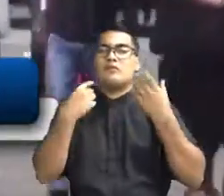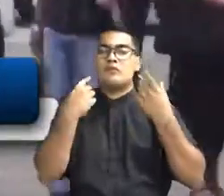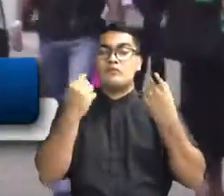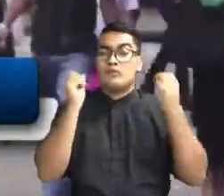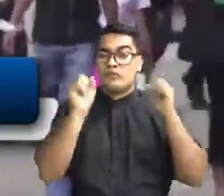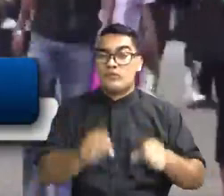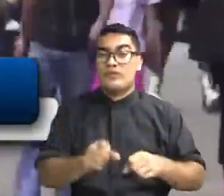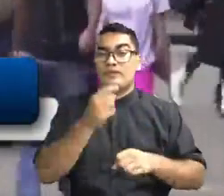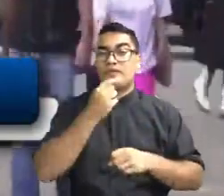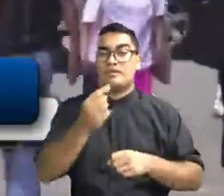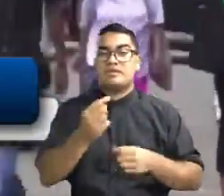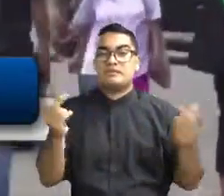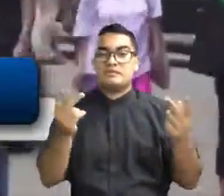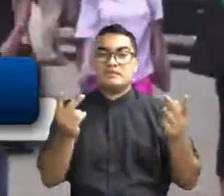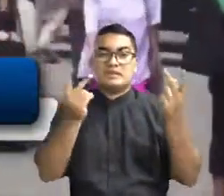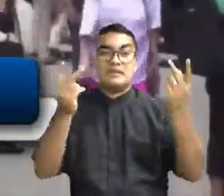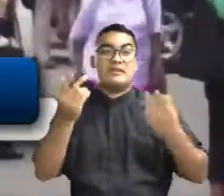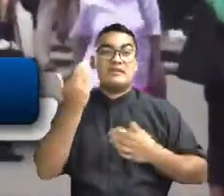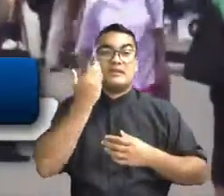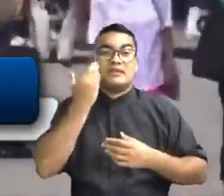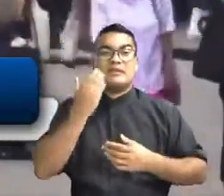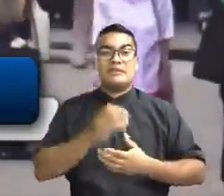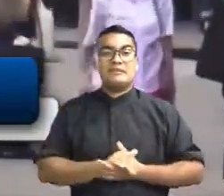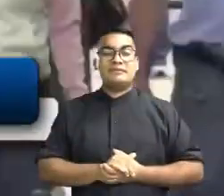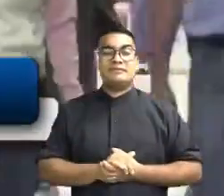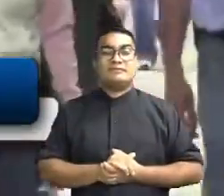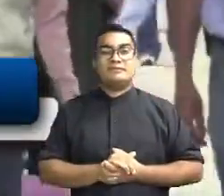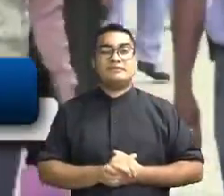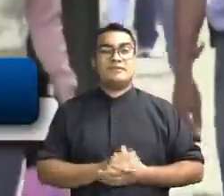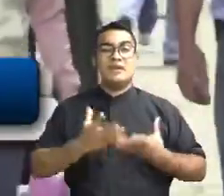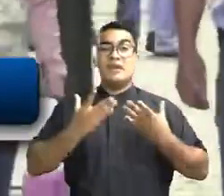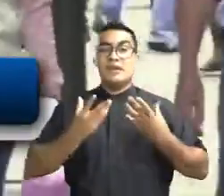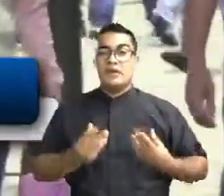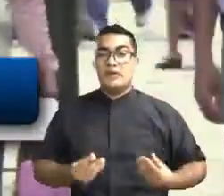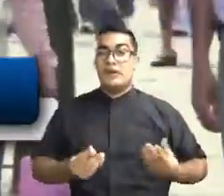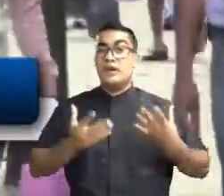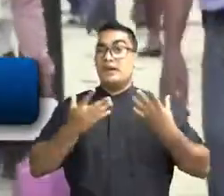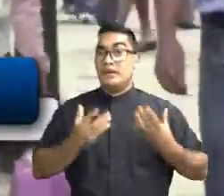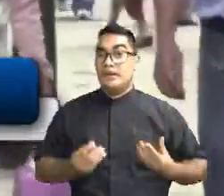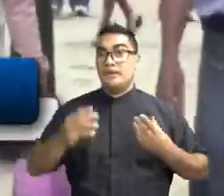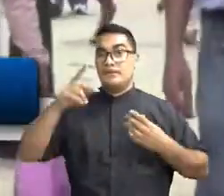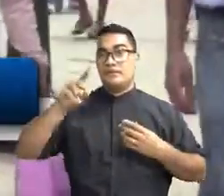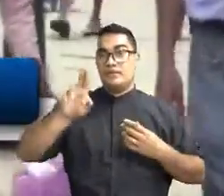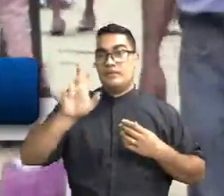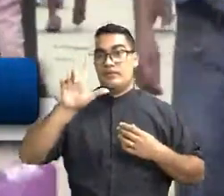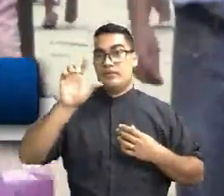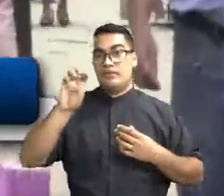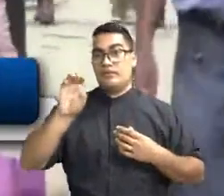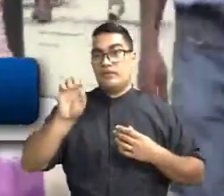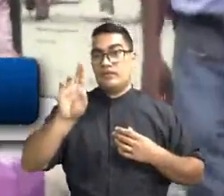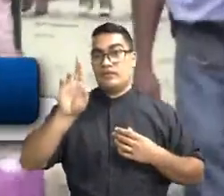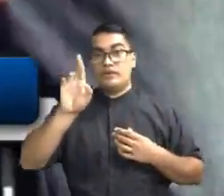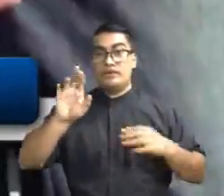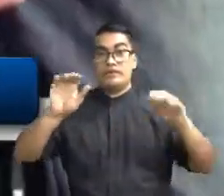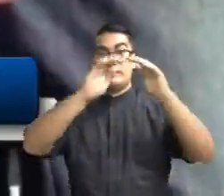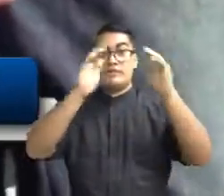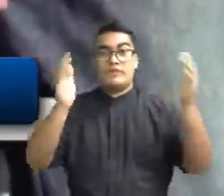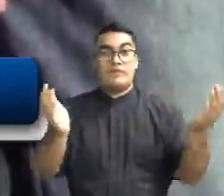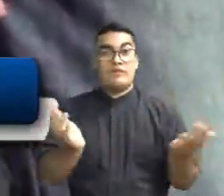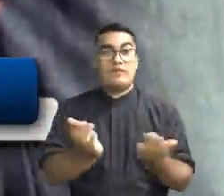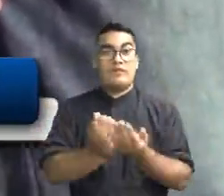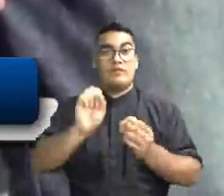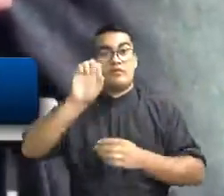es convivir con esta enfermedad? La enfermedad pulmonar obstructiva crónica se considera a nivel mundial la cuarta